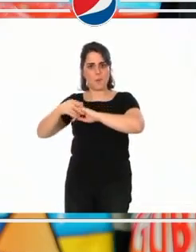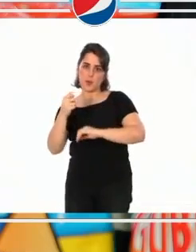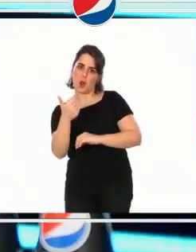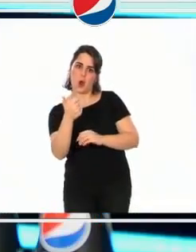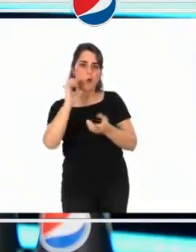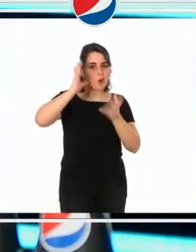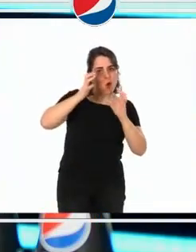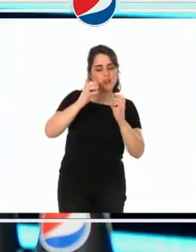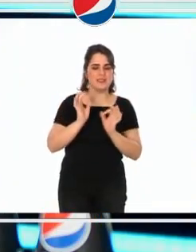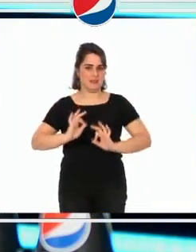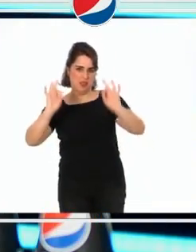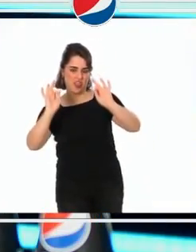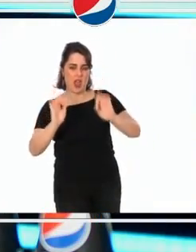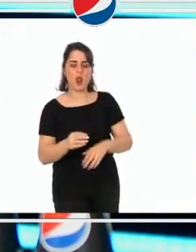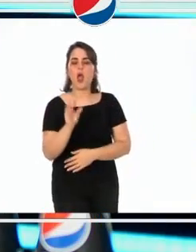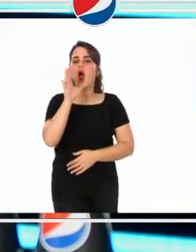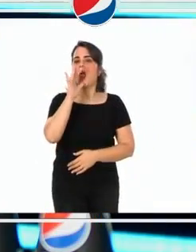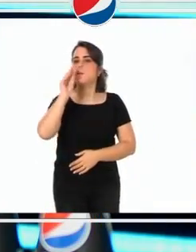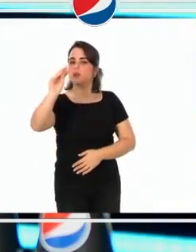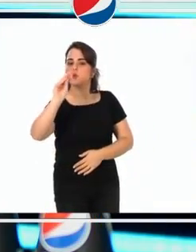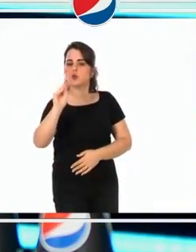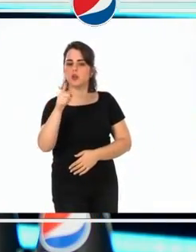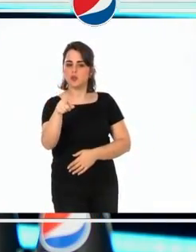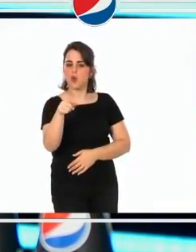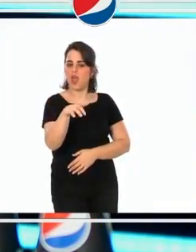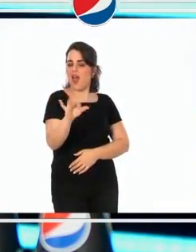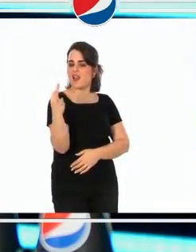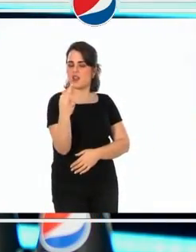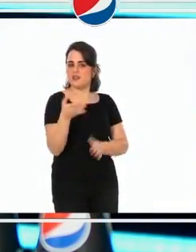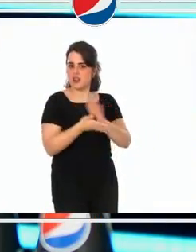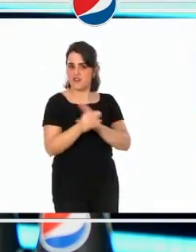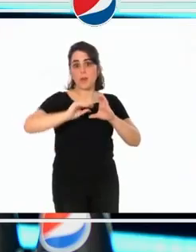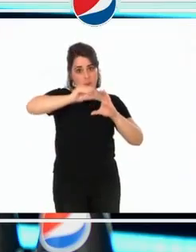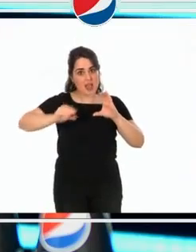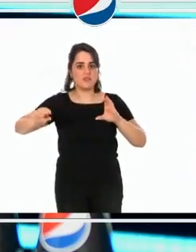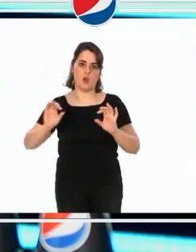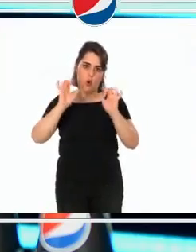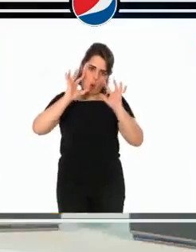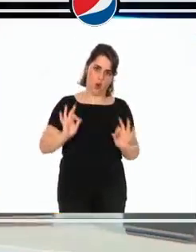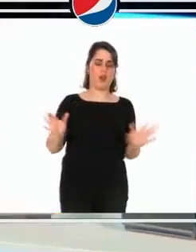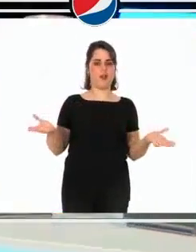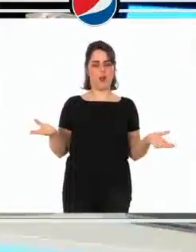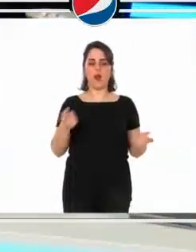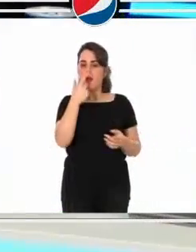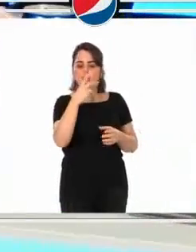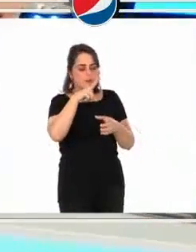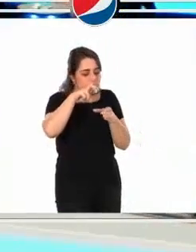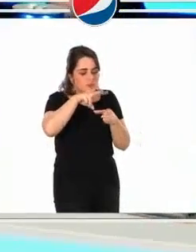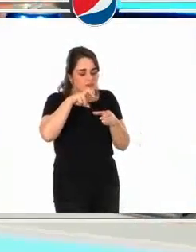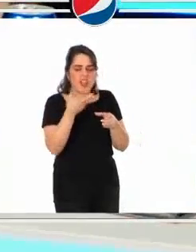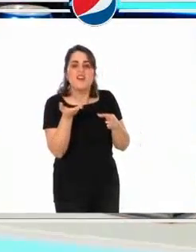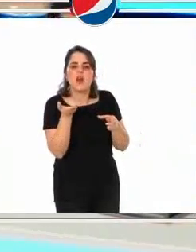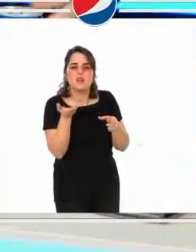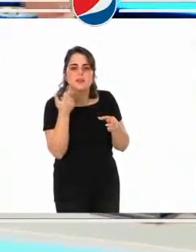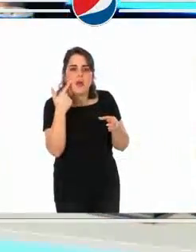una pregunta. Esto negro que tienes aquí es Pepsi, ¿no? Obviamente, aquí está. Tiene. Ay, huele, huele. No, no, pero huele. Es verdad que…